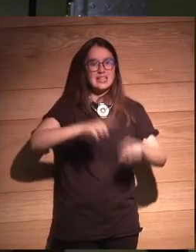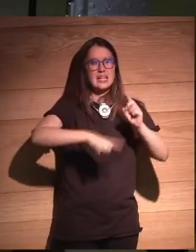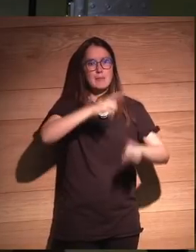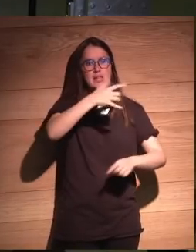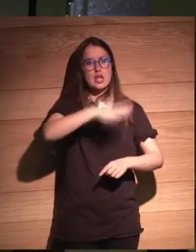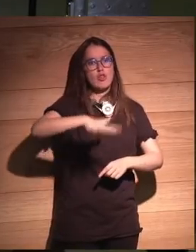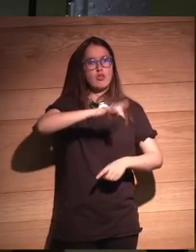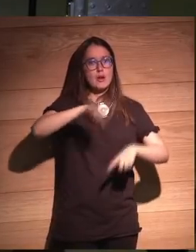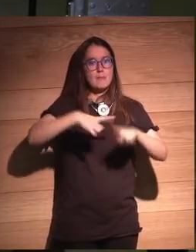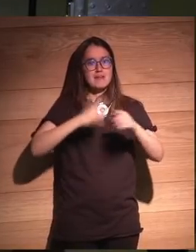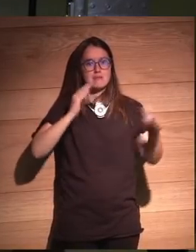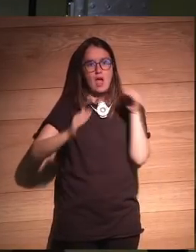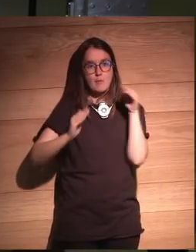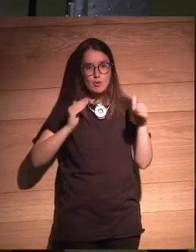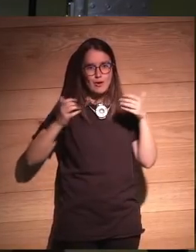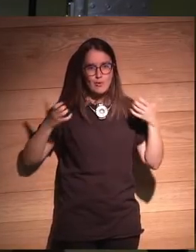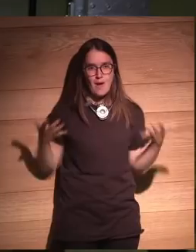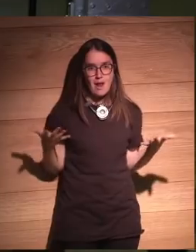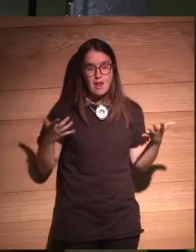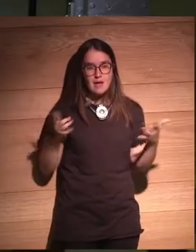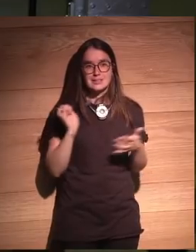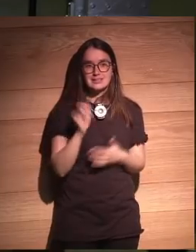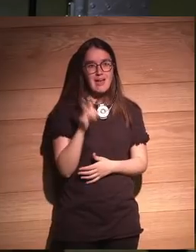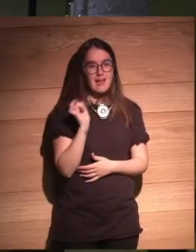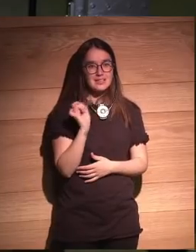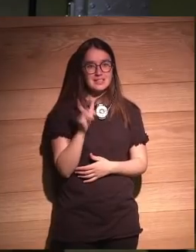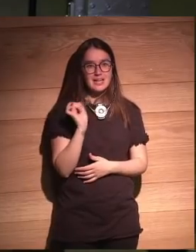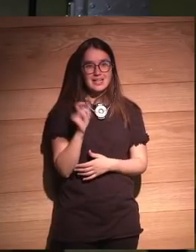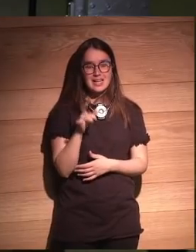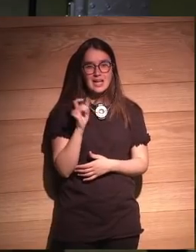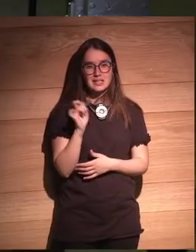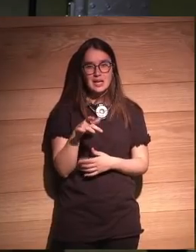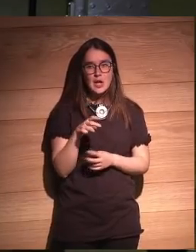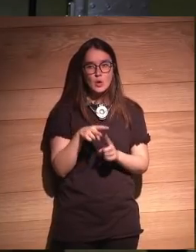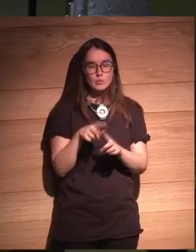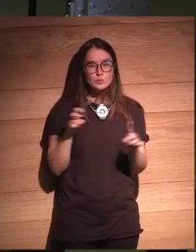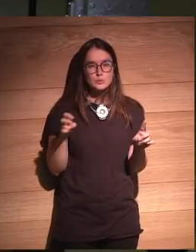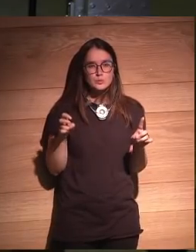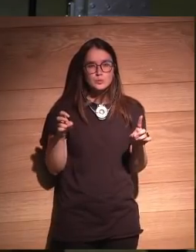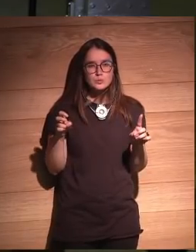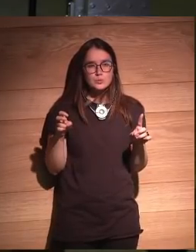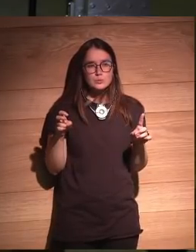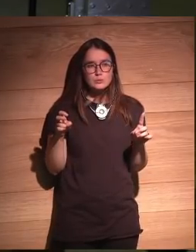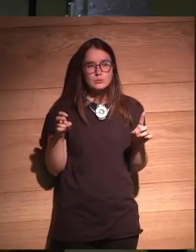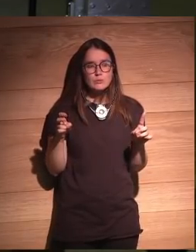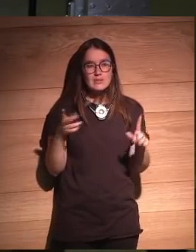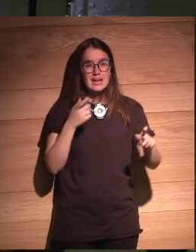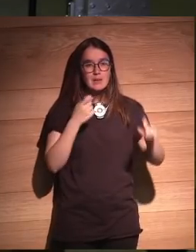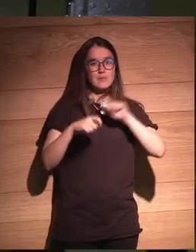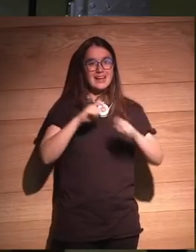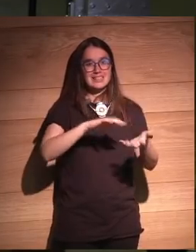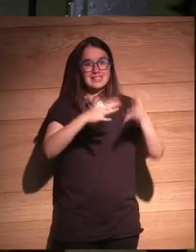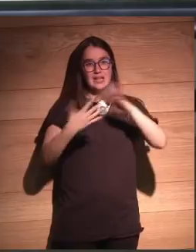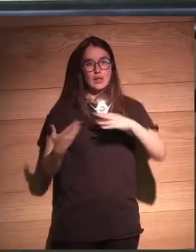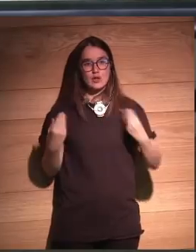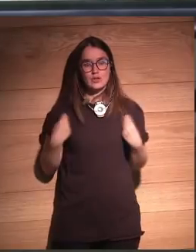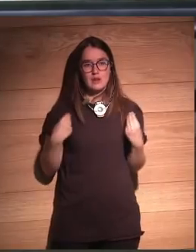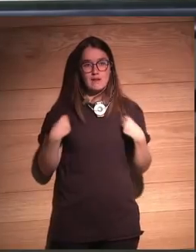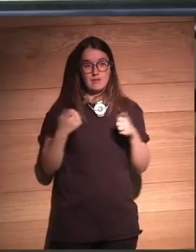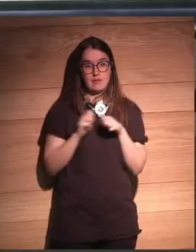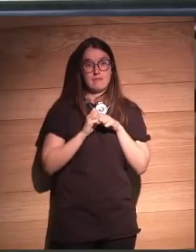y tiempos. De forma recurrente, en una posición donde la mercantilización de la vivienda se